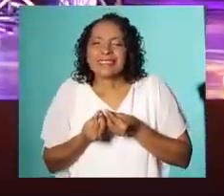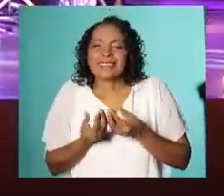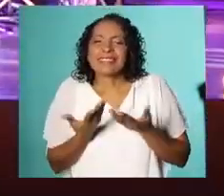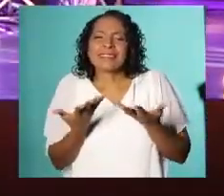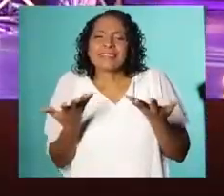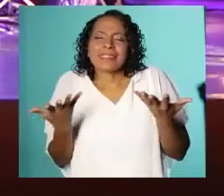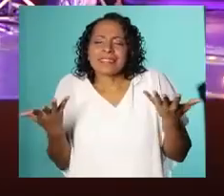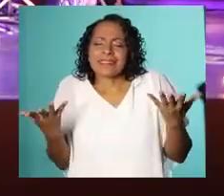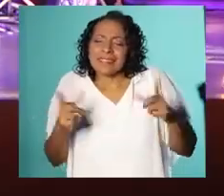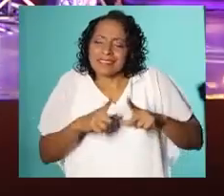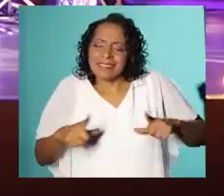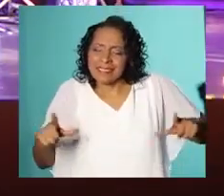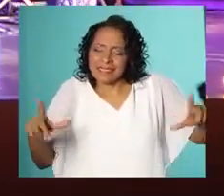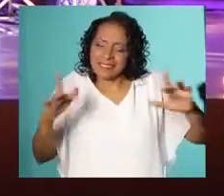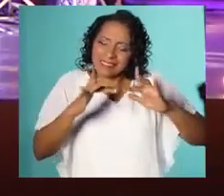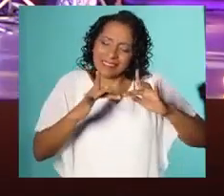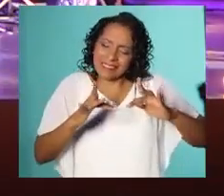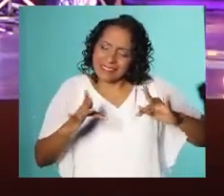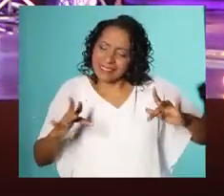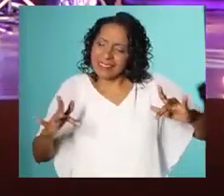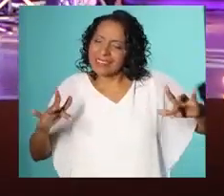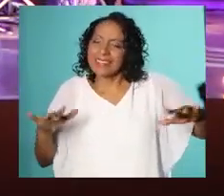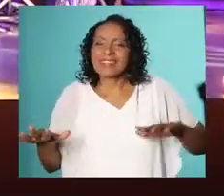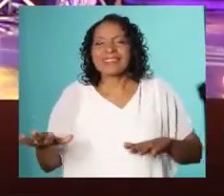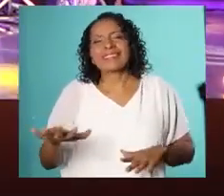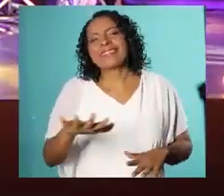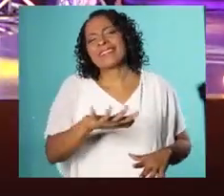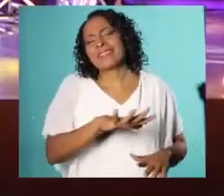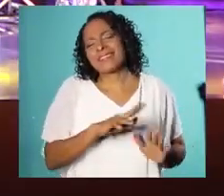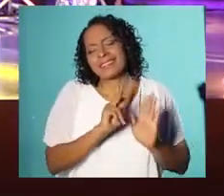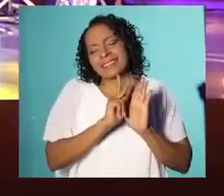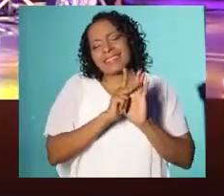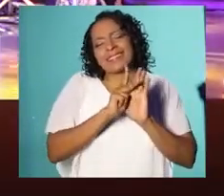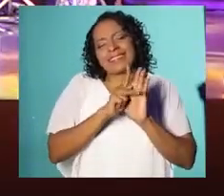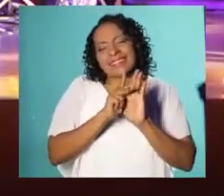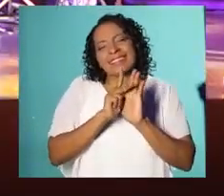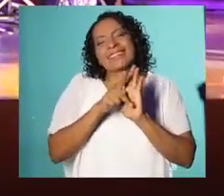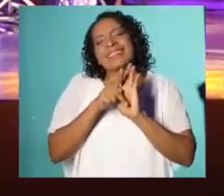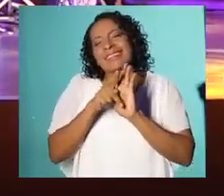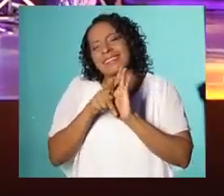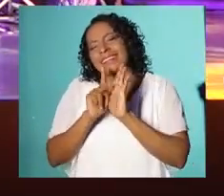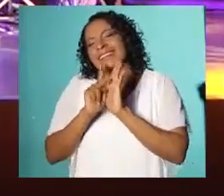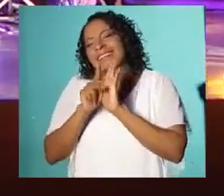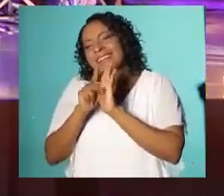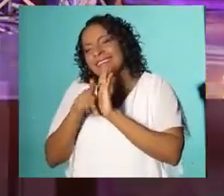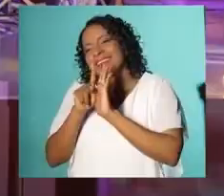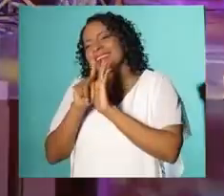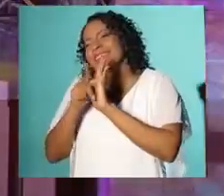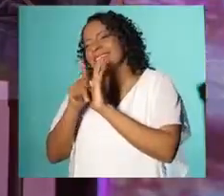un desierto, cada minuto que me das.